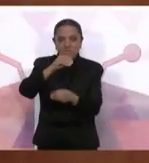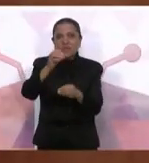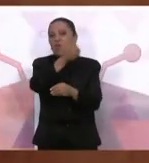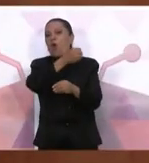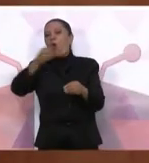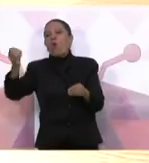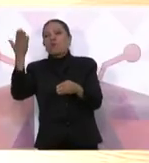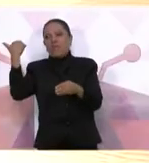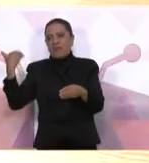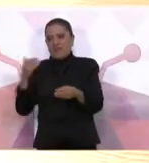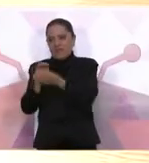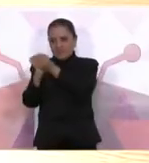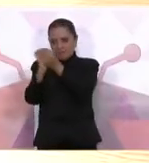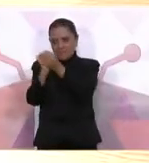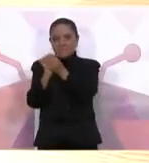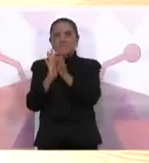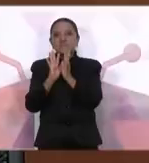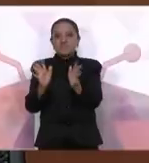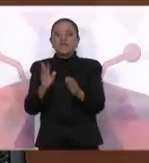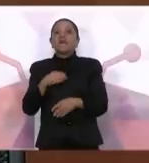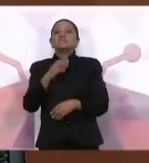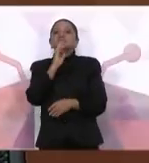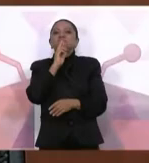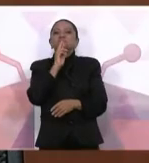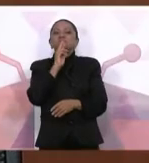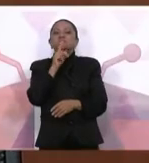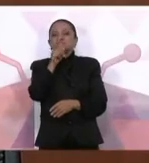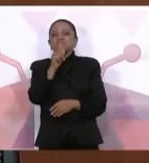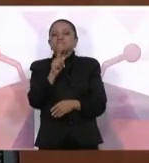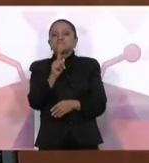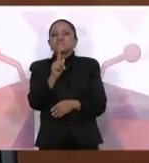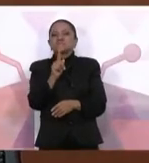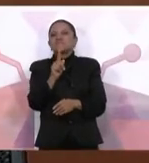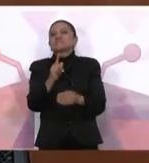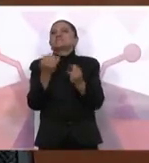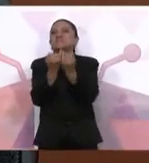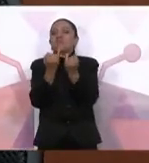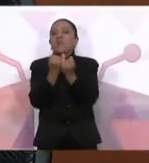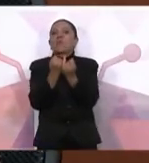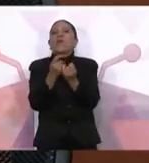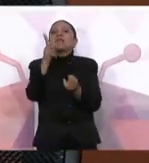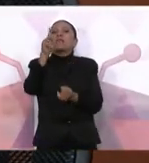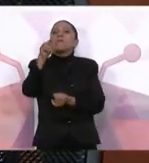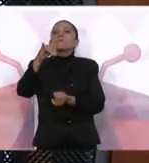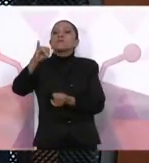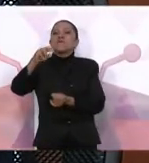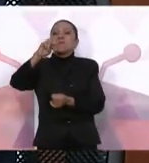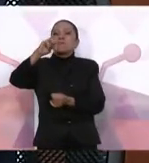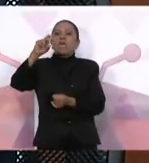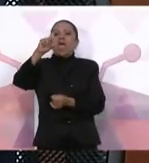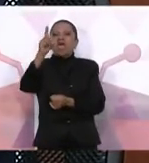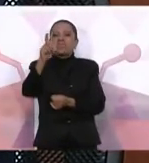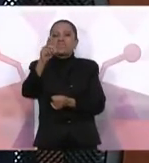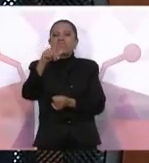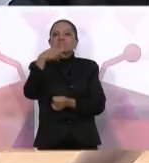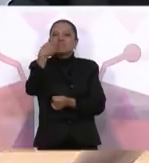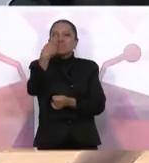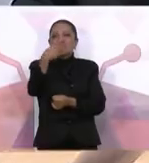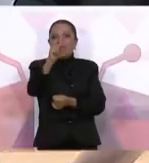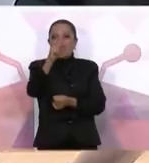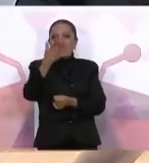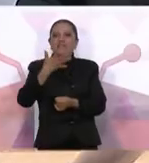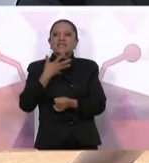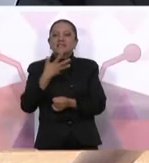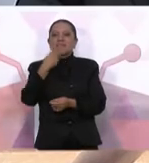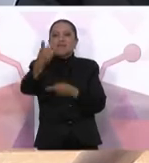corresponde al candidato del partido revolucionario institucional el pri jorge meade ocaranza plantea una pregunta hasta por 30 segundos de manera